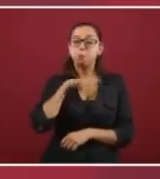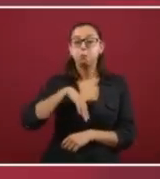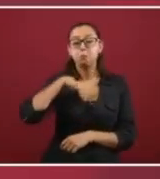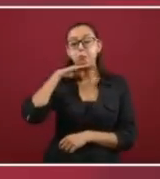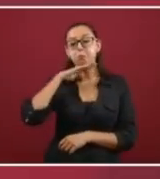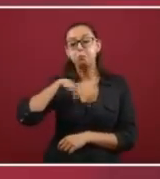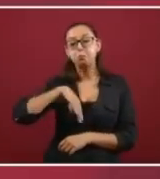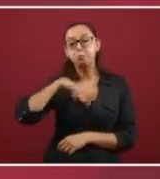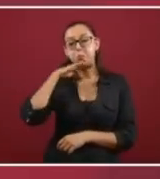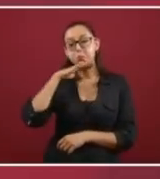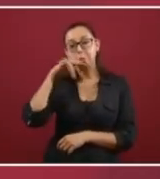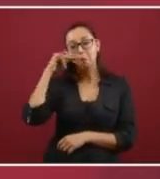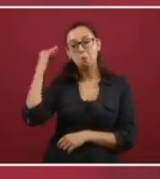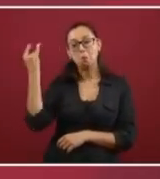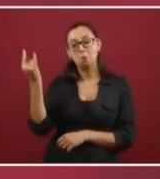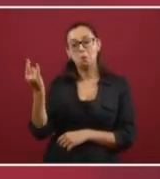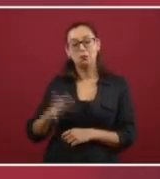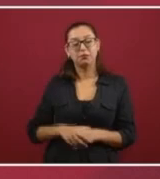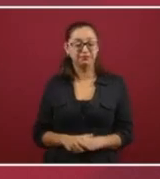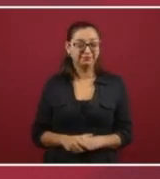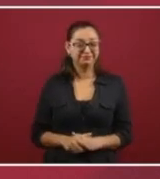pasó de noche,